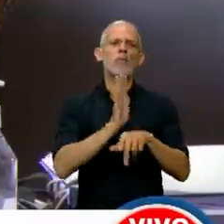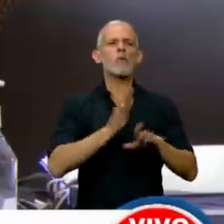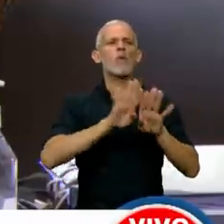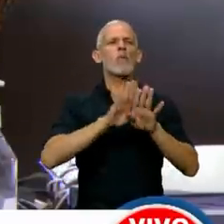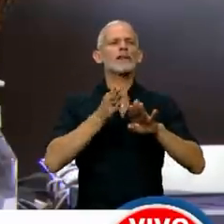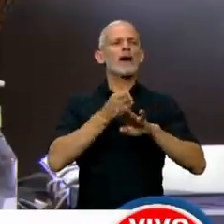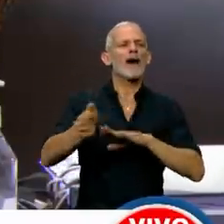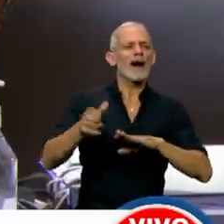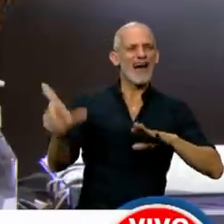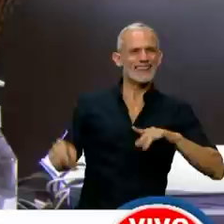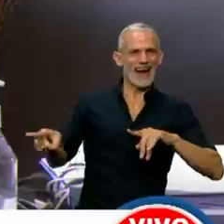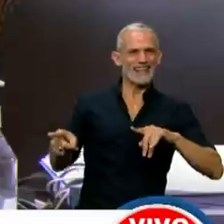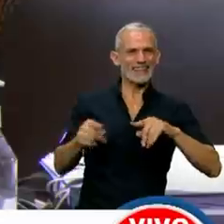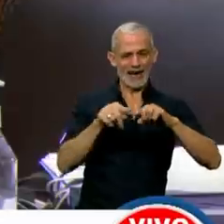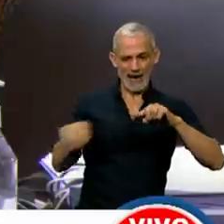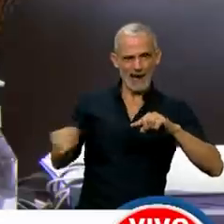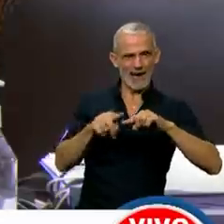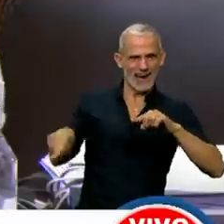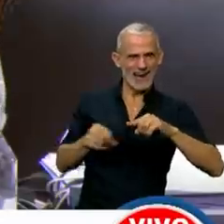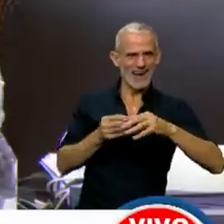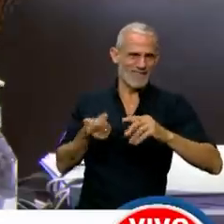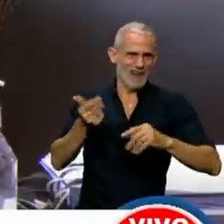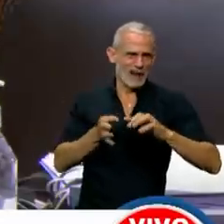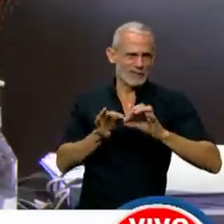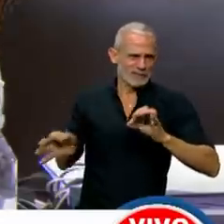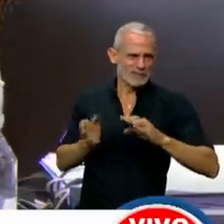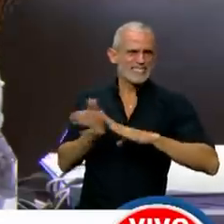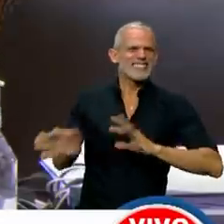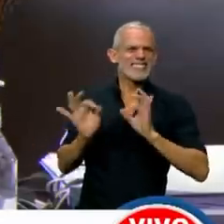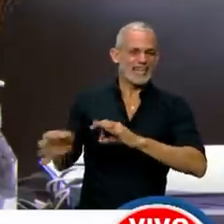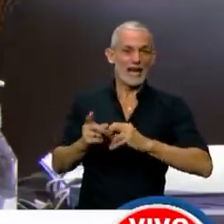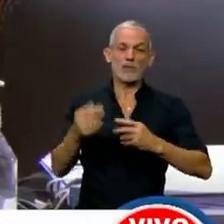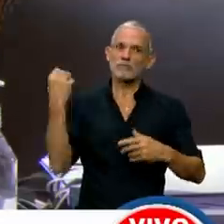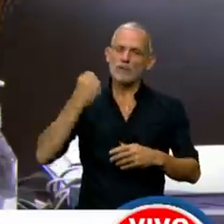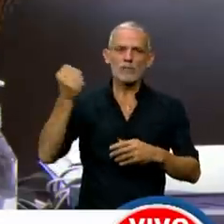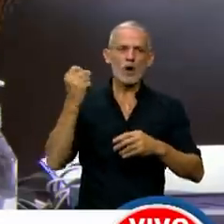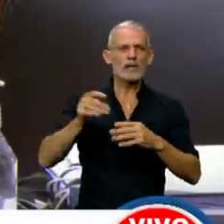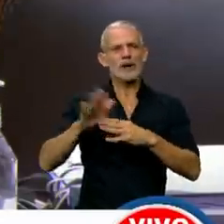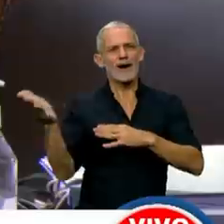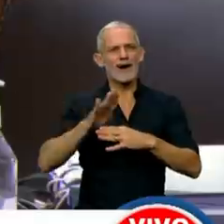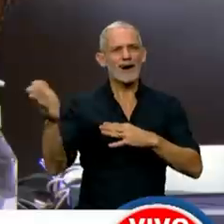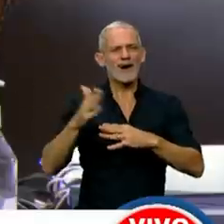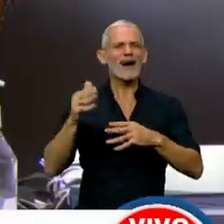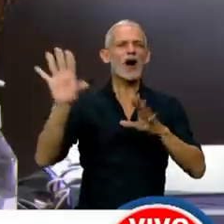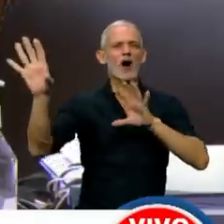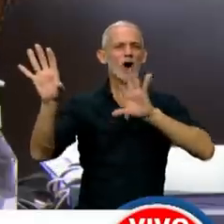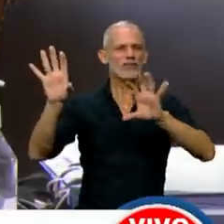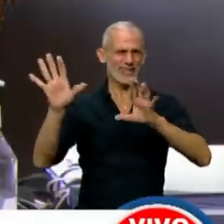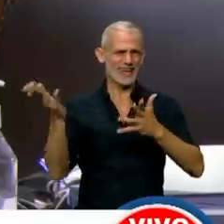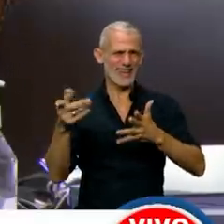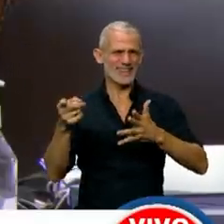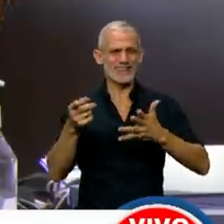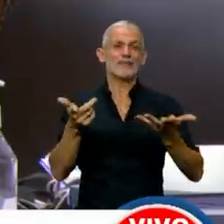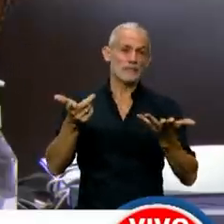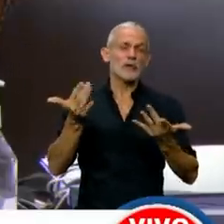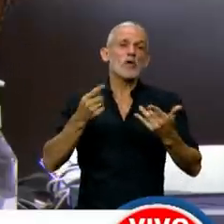antártida este es un proyecto clave para un pais bicontinental esta obra va a permitir